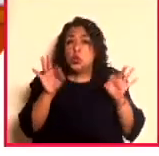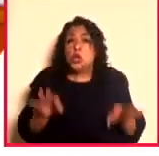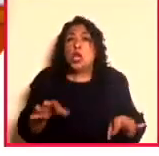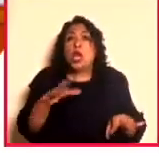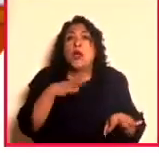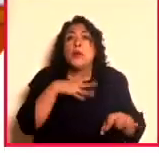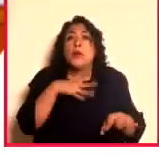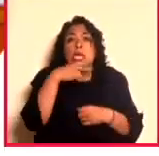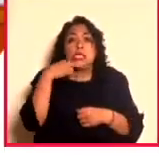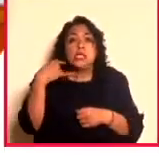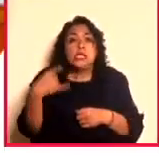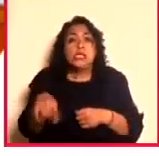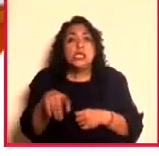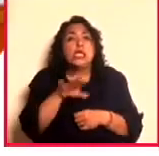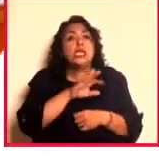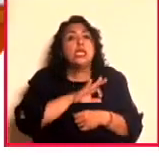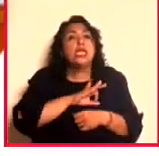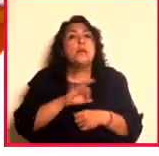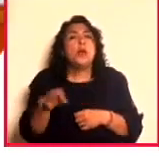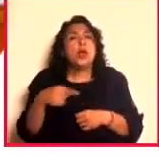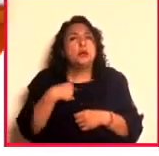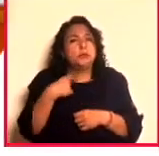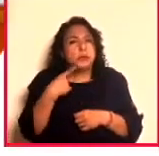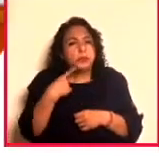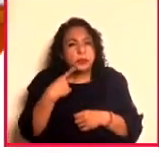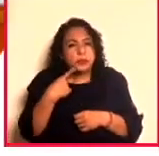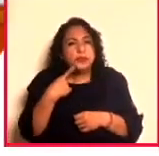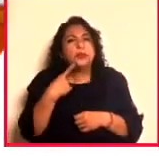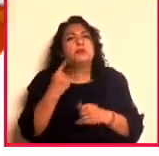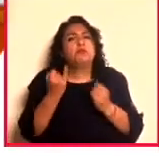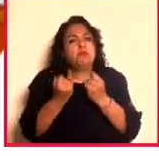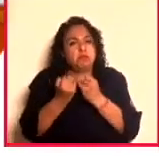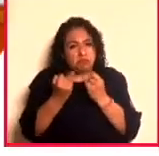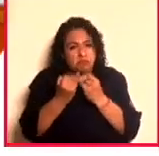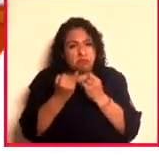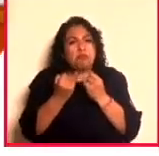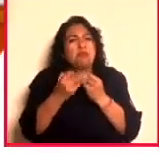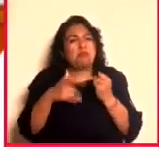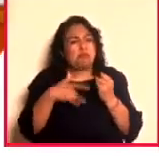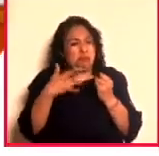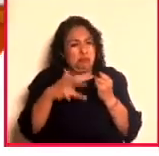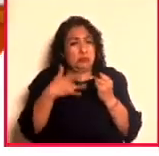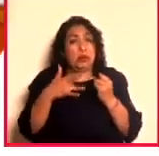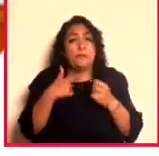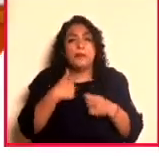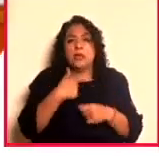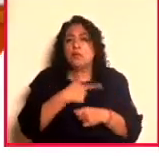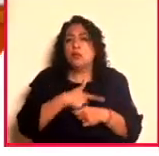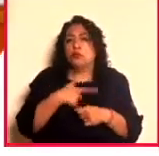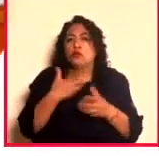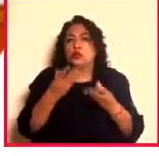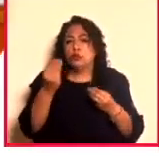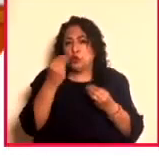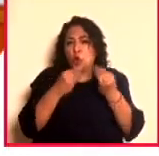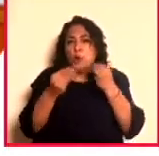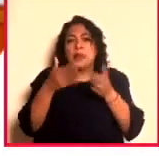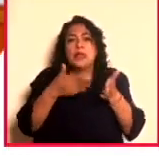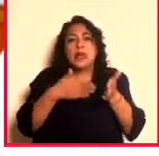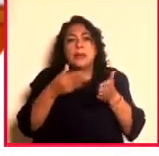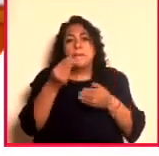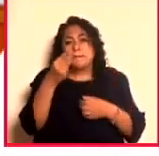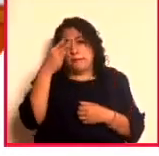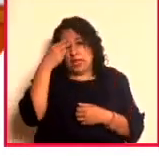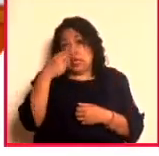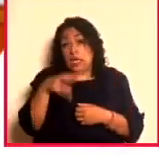lo podías degustar también, su textura. A mí me gusta mucho la comida mexicana y de verdad